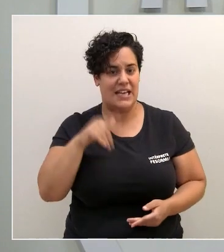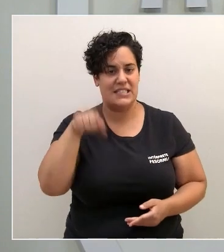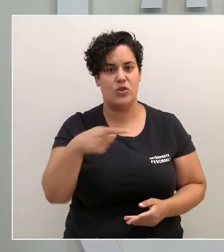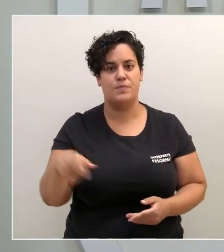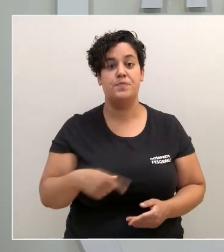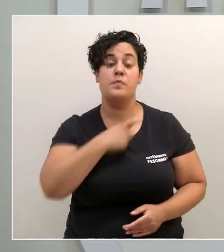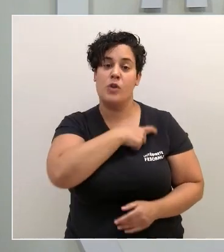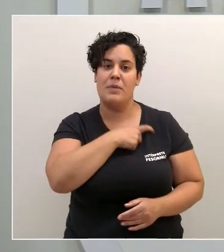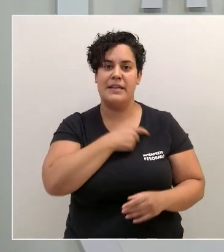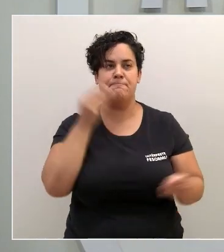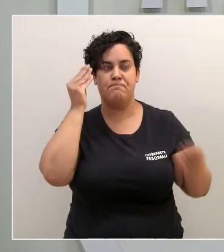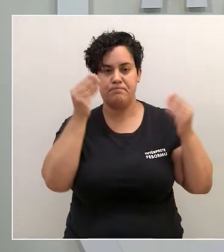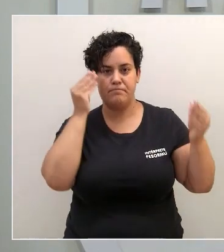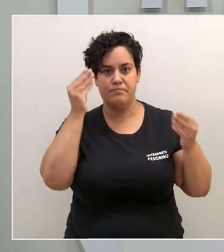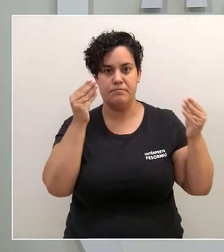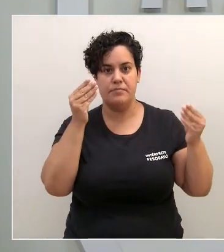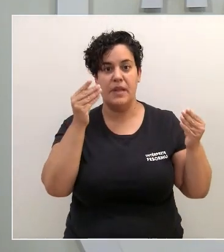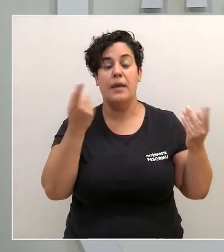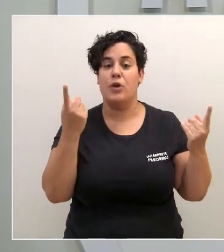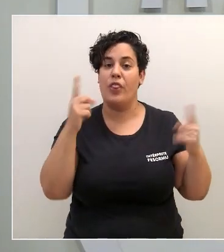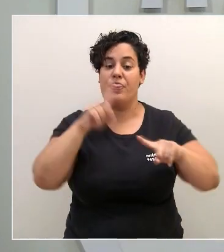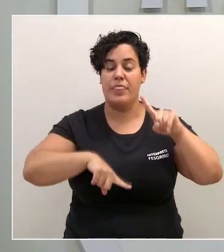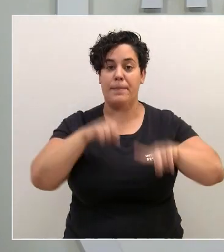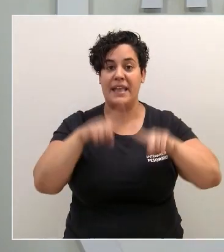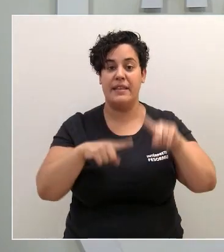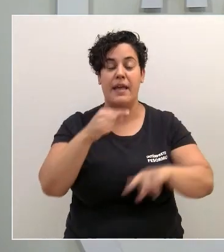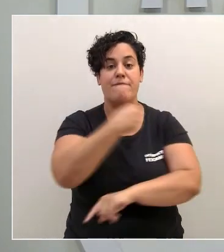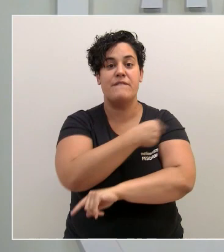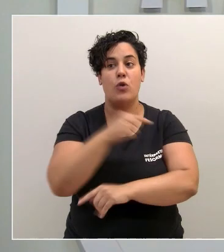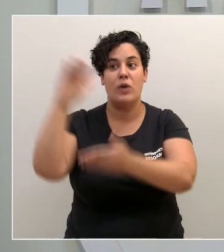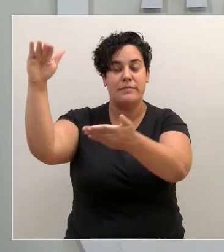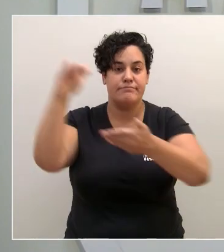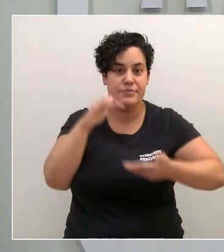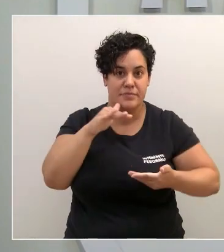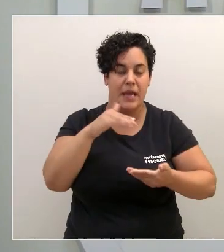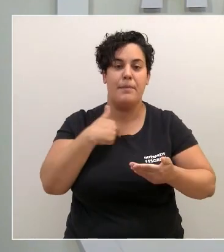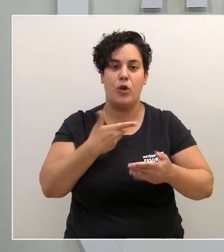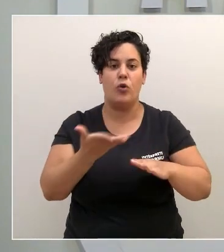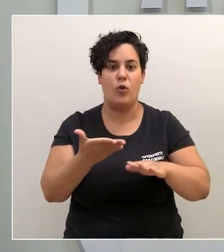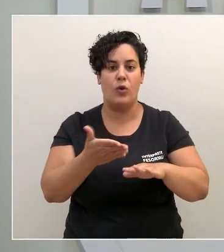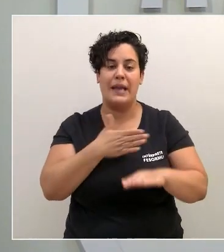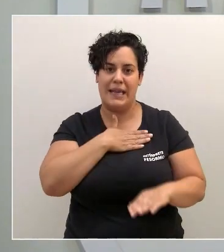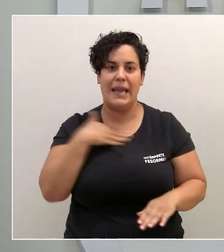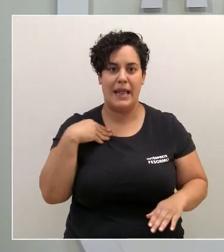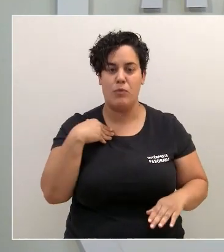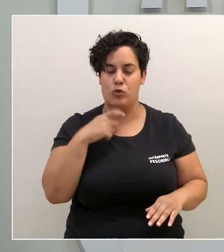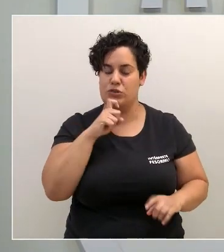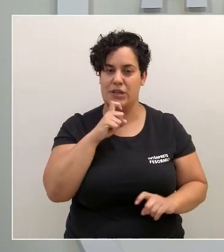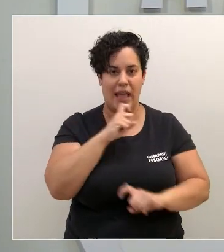no cabe duda que dependemos de la disponibilidad de vacunas y que lo antes posible pues les informaremos en cuanto tengamos las